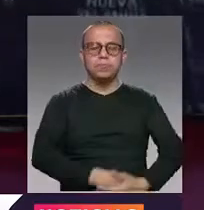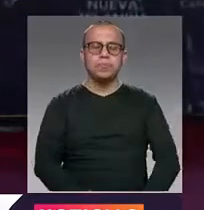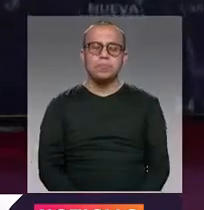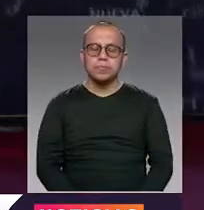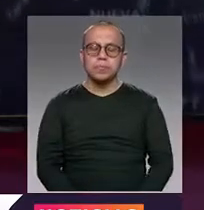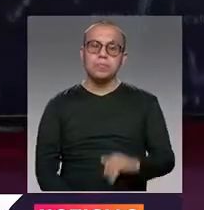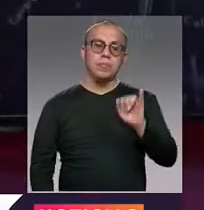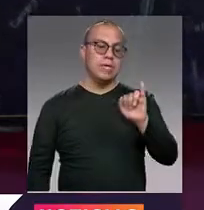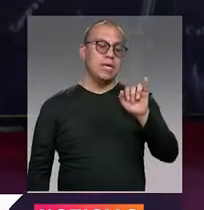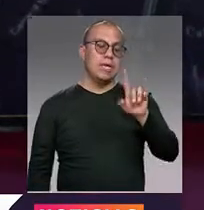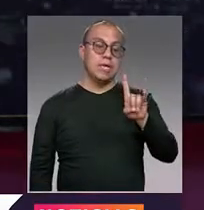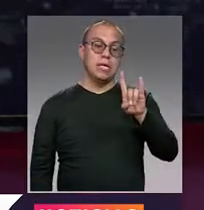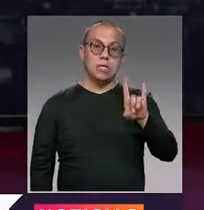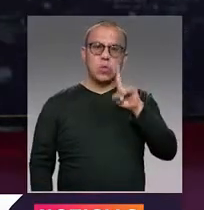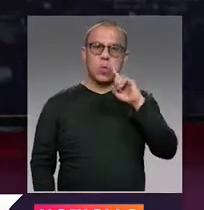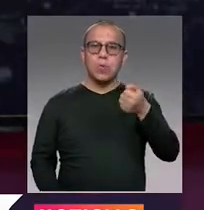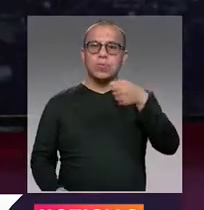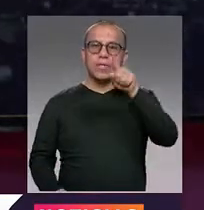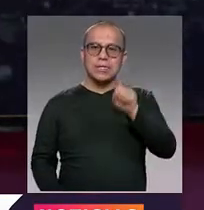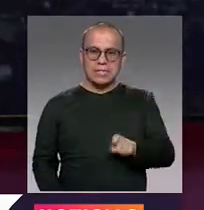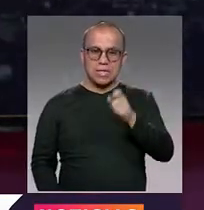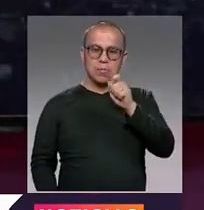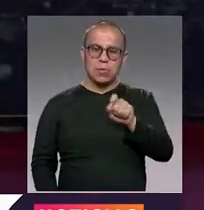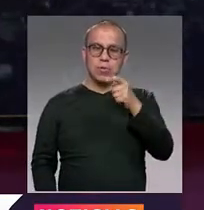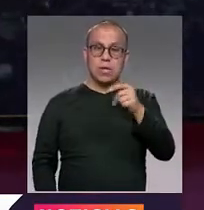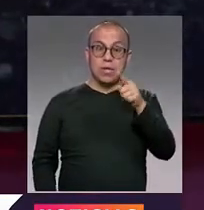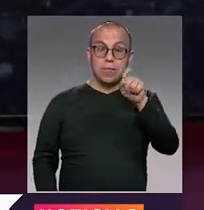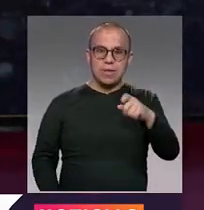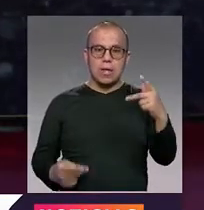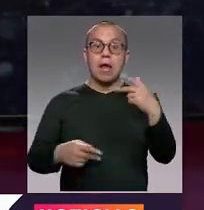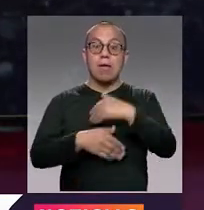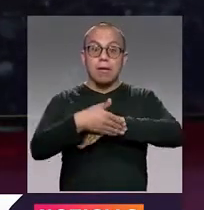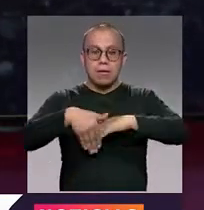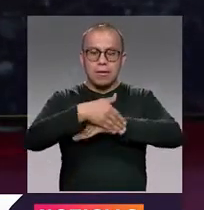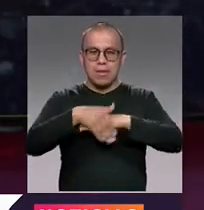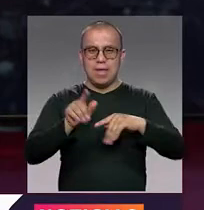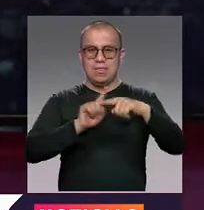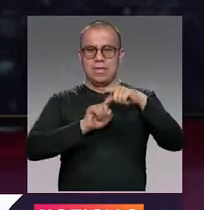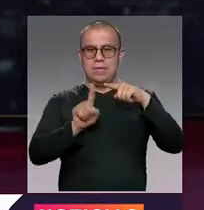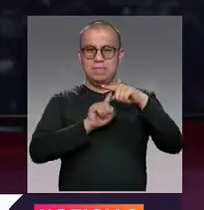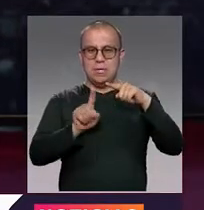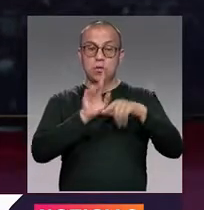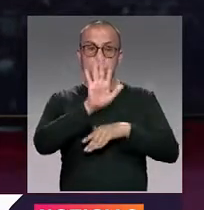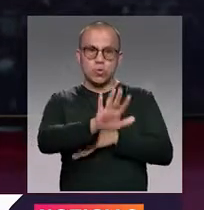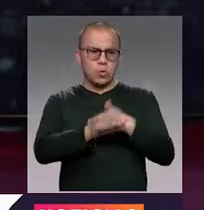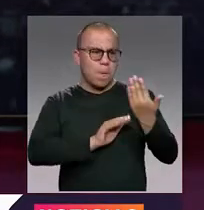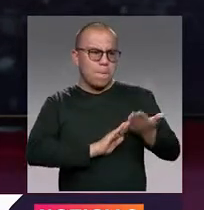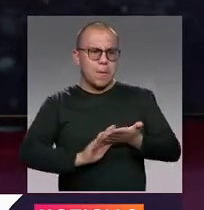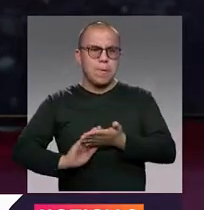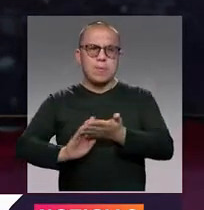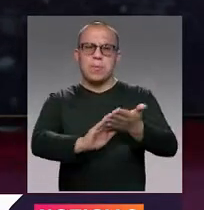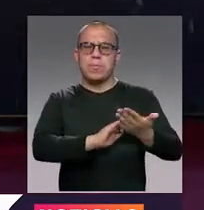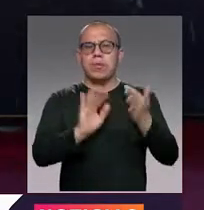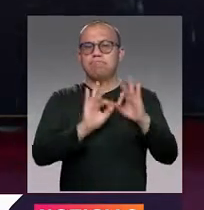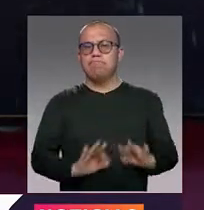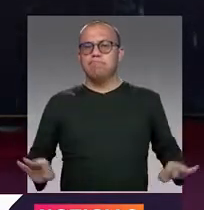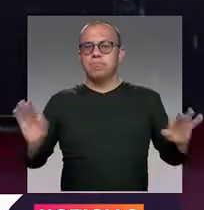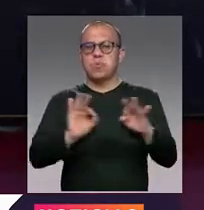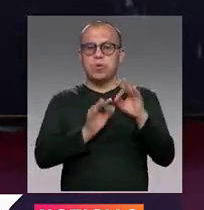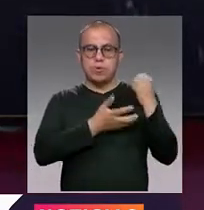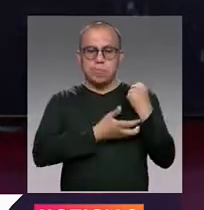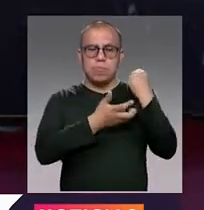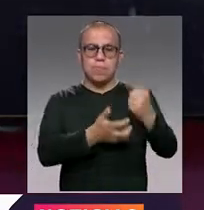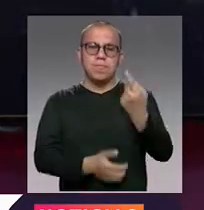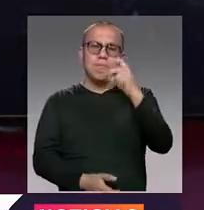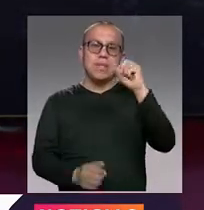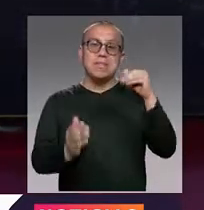Y el IDU hará mantenimiento a 16.6 kilómetros de carril de vías troncales de Transmilenio. Las intervenciones más importantes tienen un valor que supera